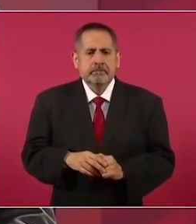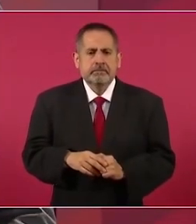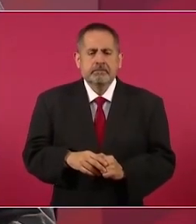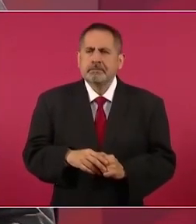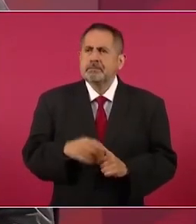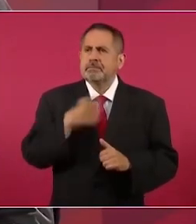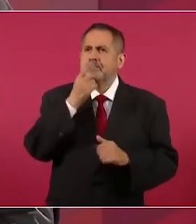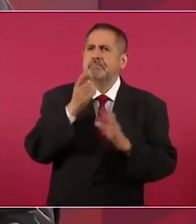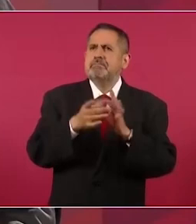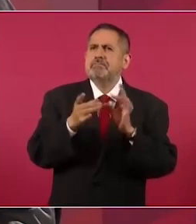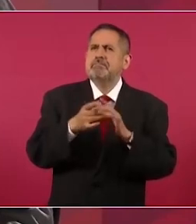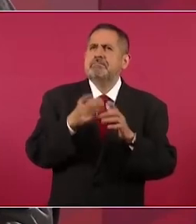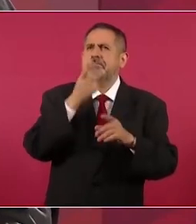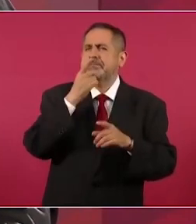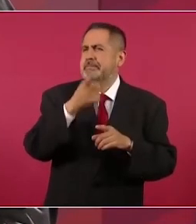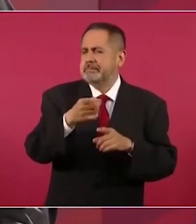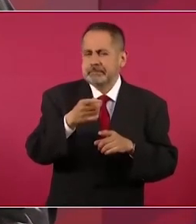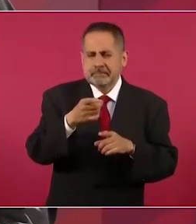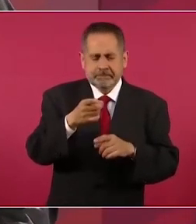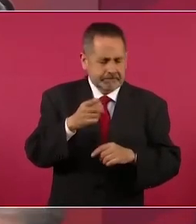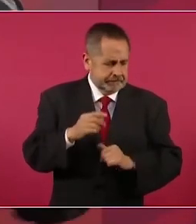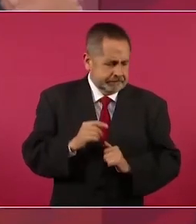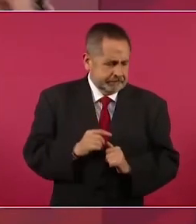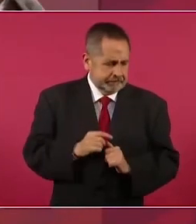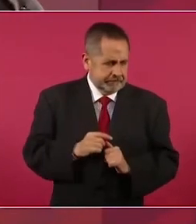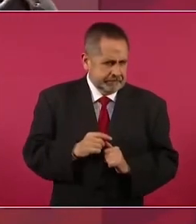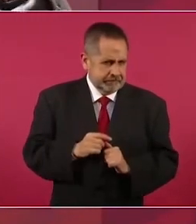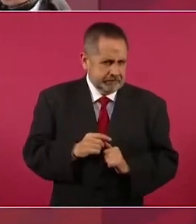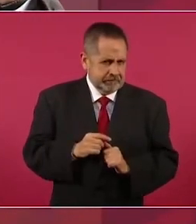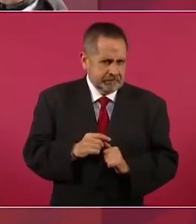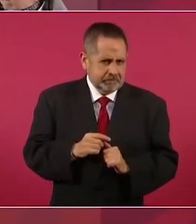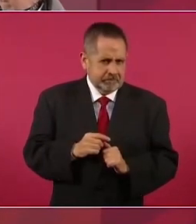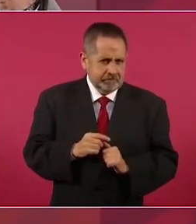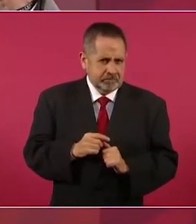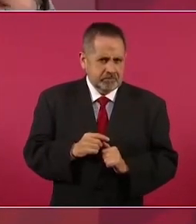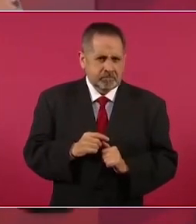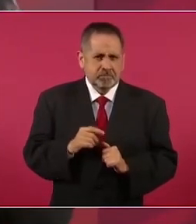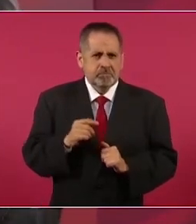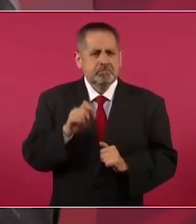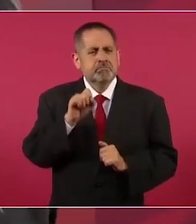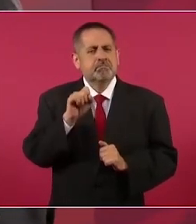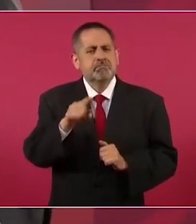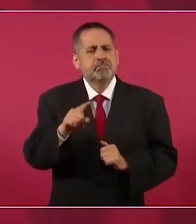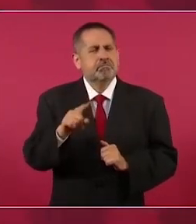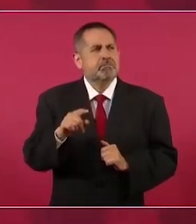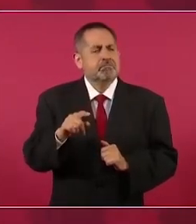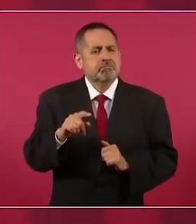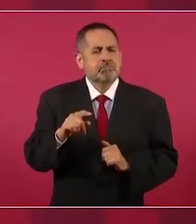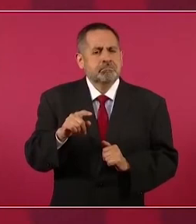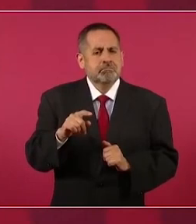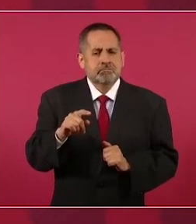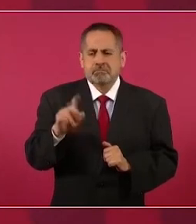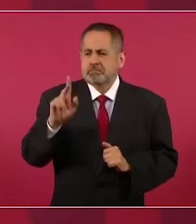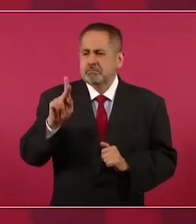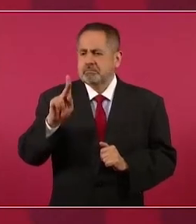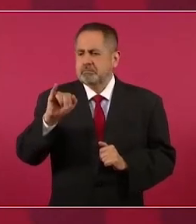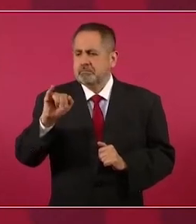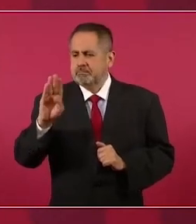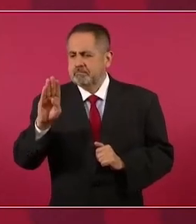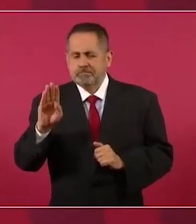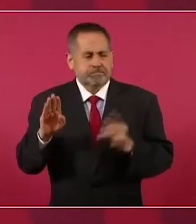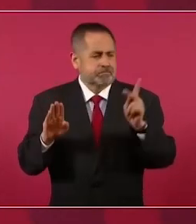se habla de que tenemos ya el mismo Producto Interno